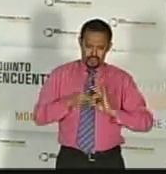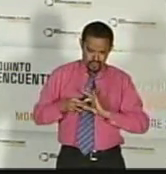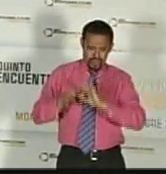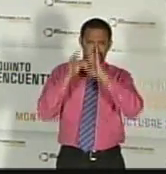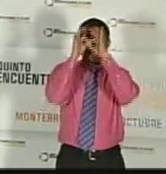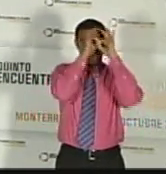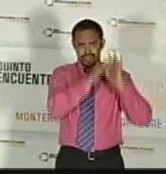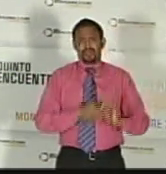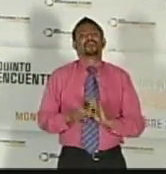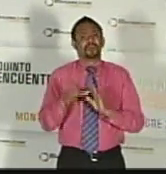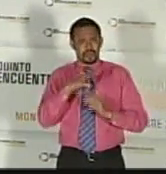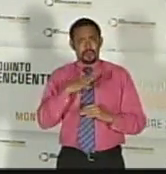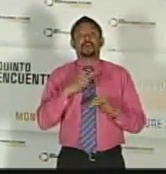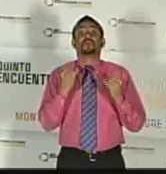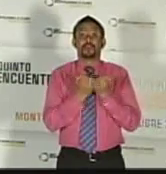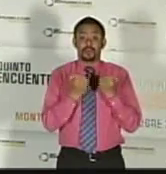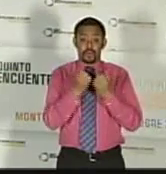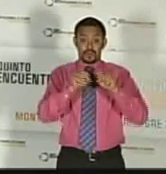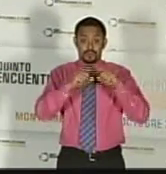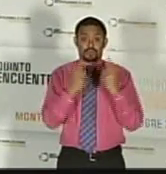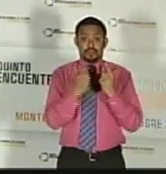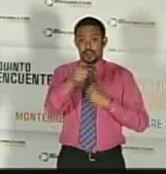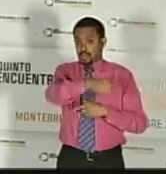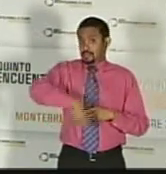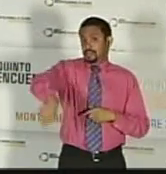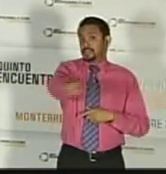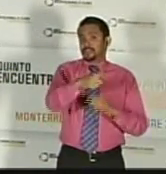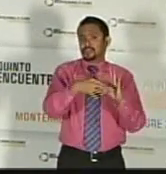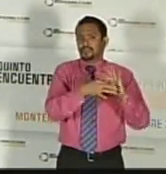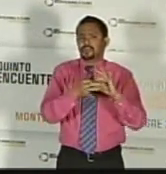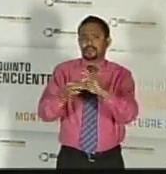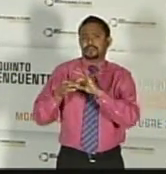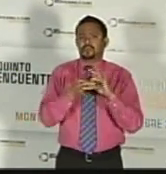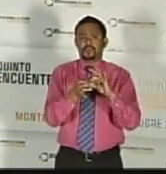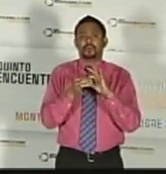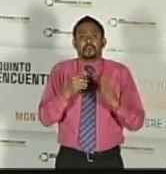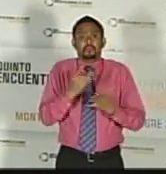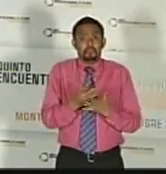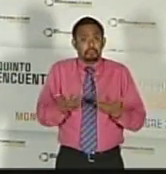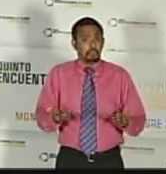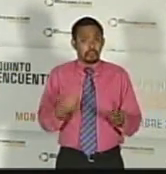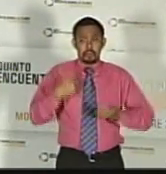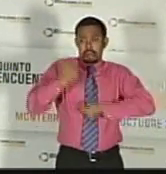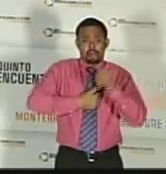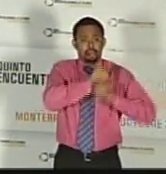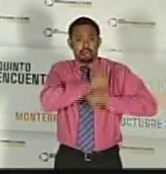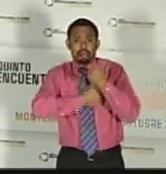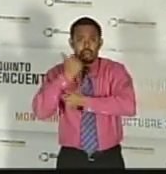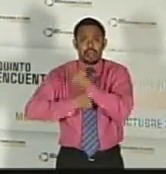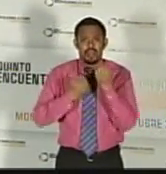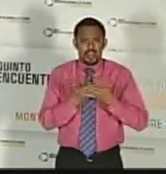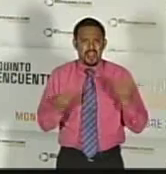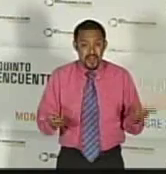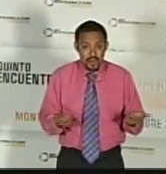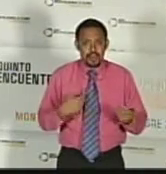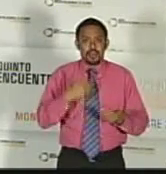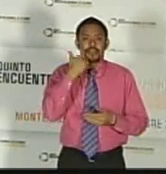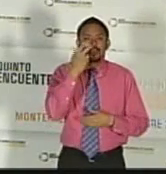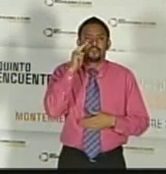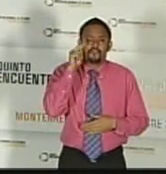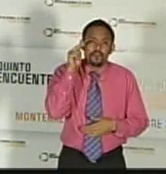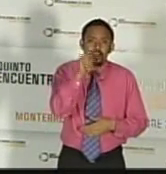tiene que haber una forma social de la unicidad en lugar de todas las estructuras competitivas que tenemos en la actualidad. Y yo quisiera